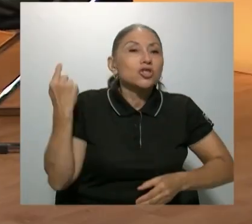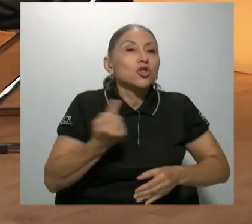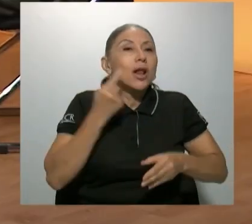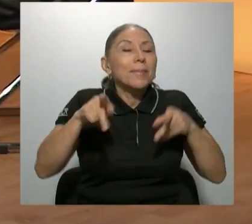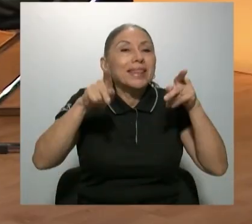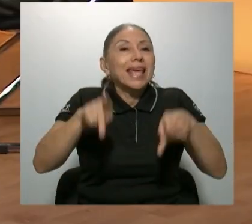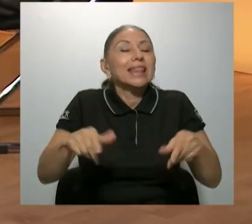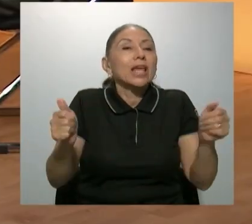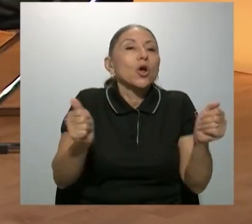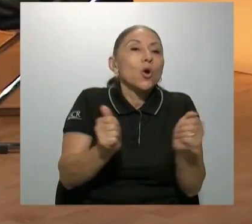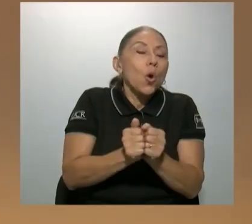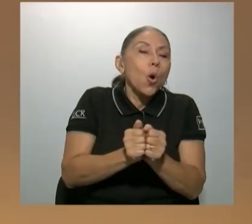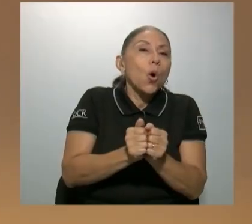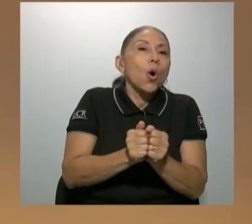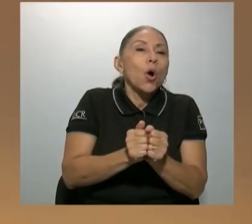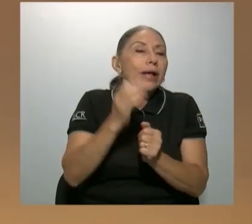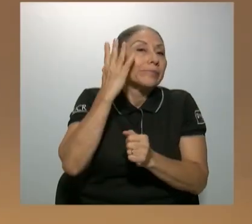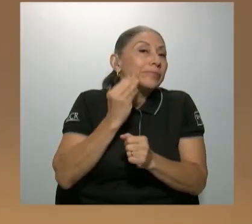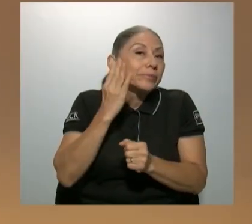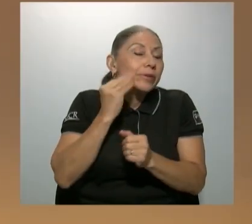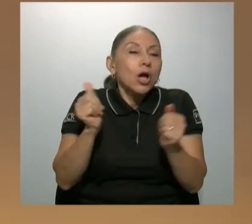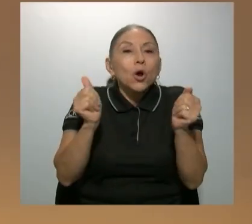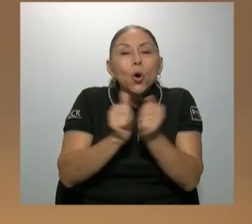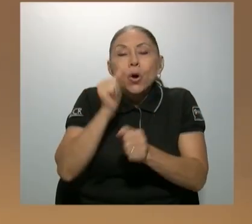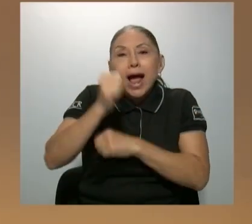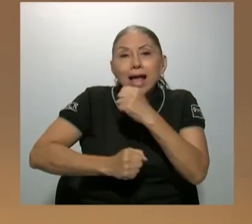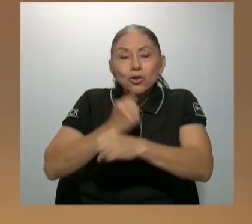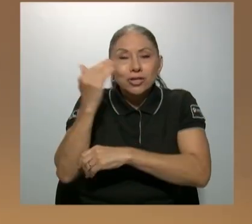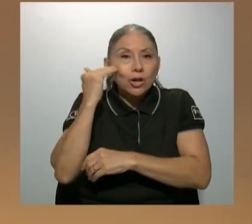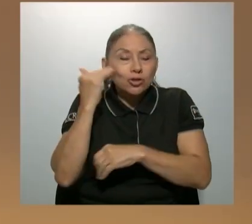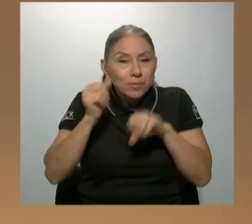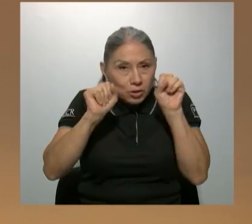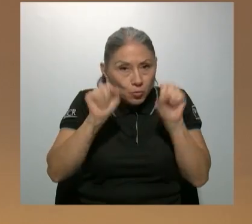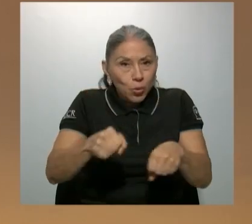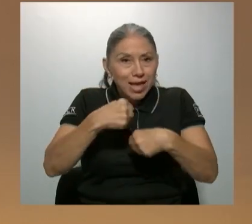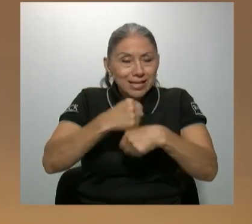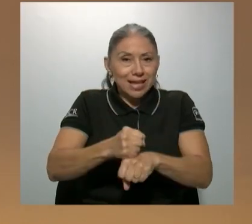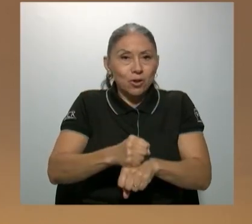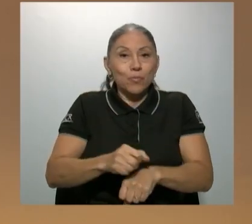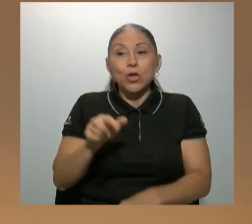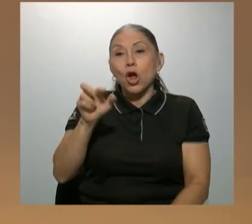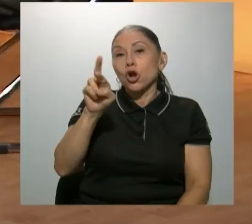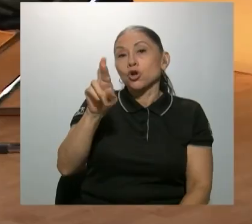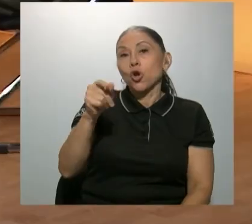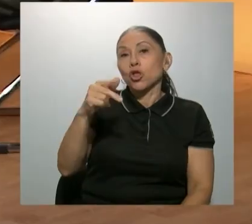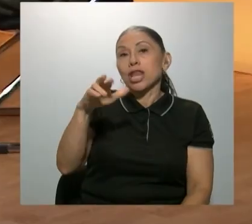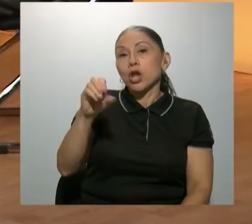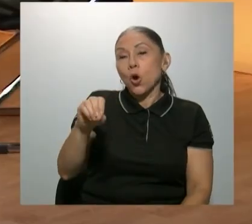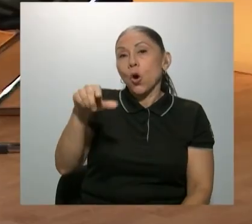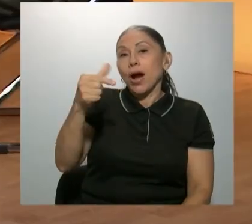conocimientos podían recoger esos especímenes. Rodrigo, que era un científico,